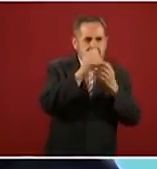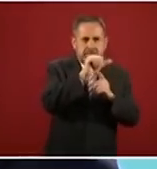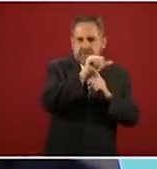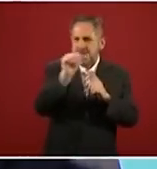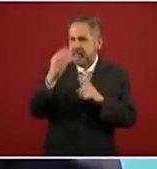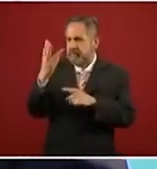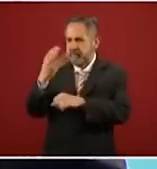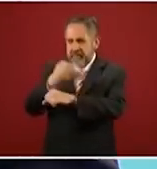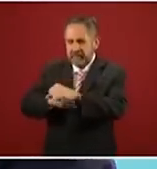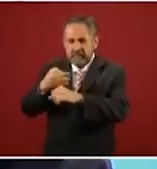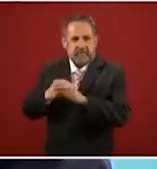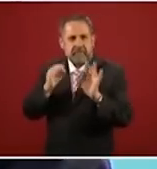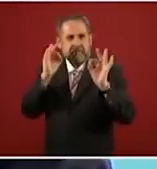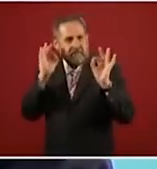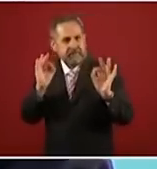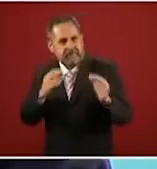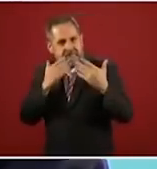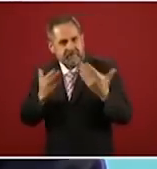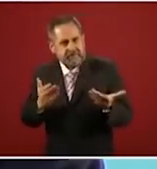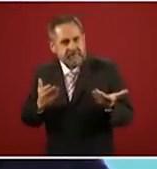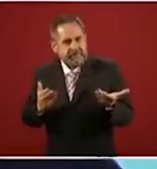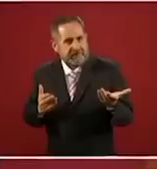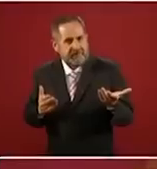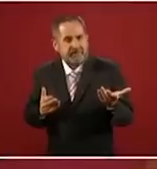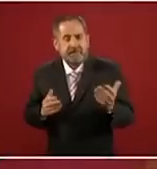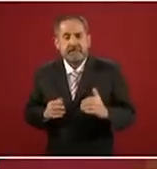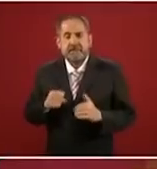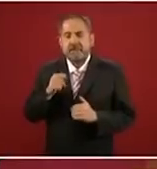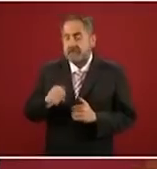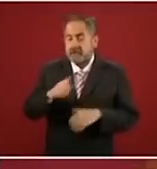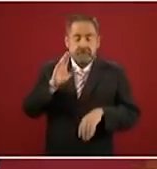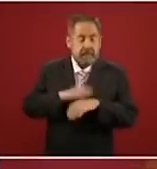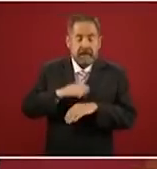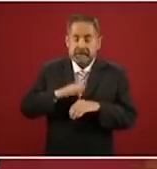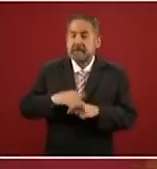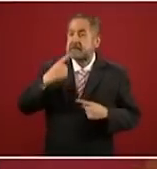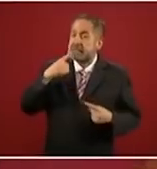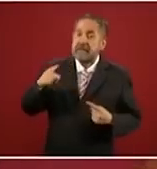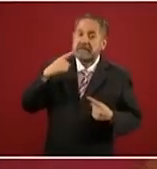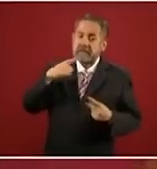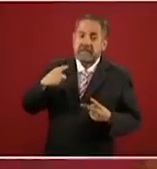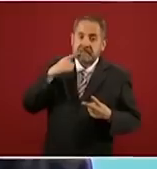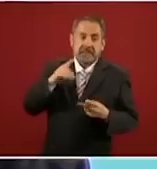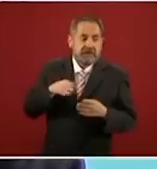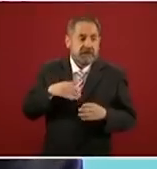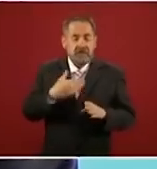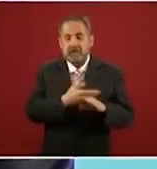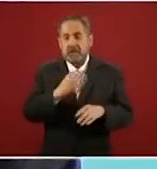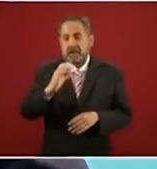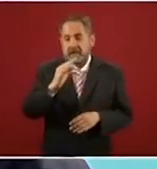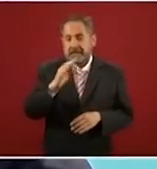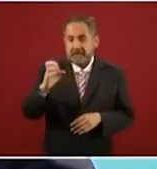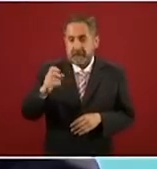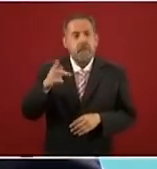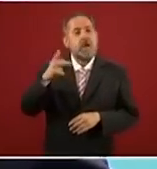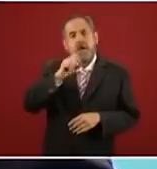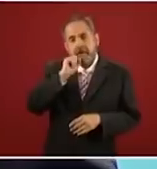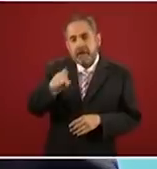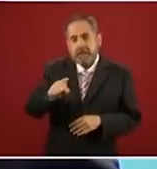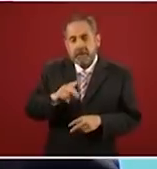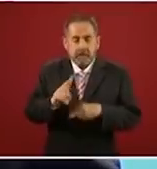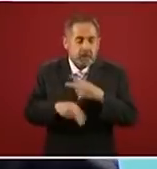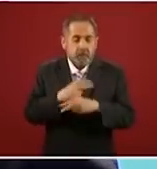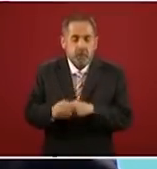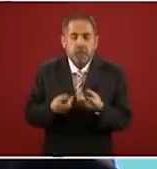tarde de la mayor cantidad de quejas que se presentan pero también de la mayor cantidad de